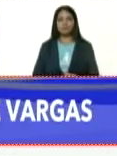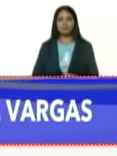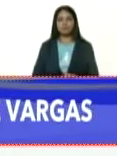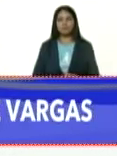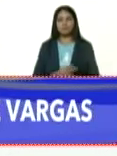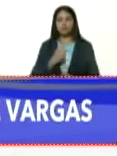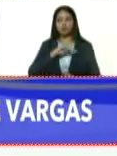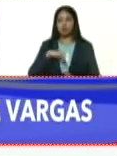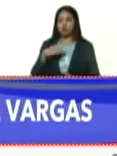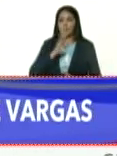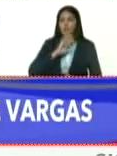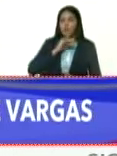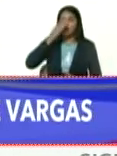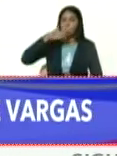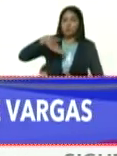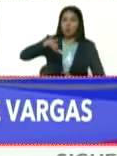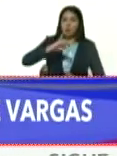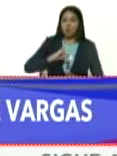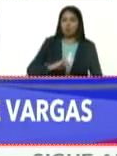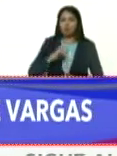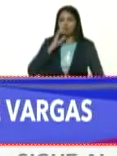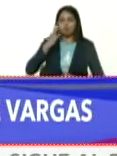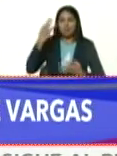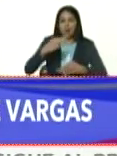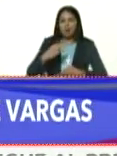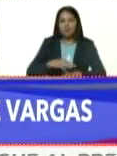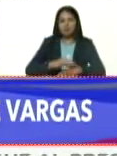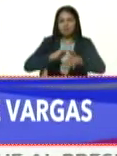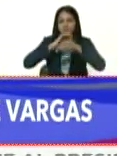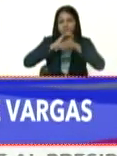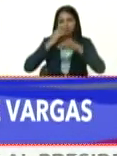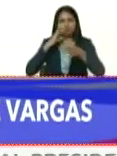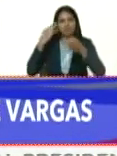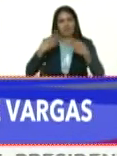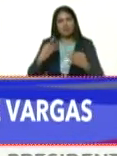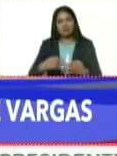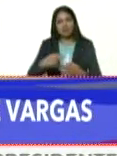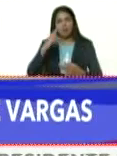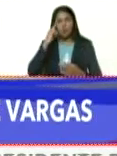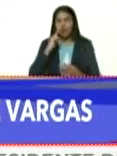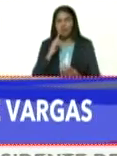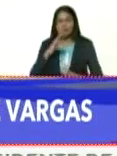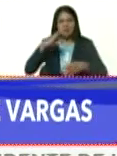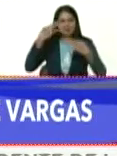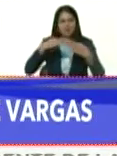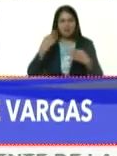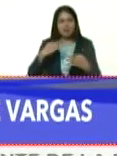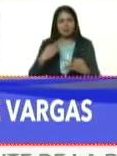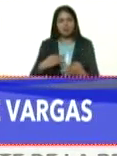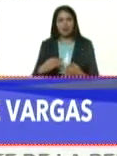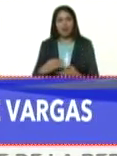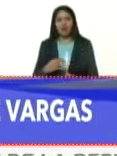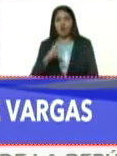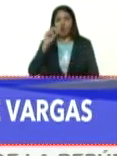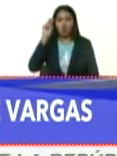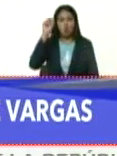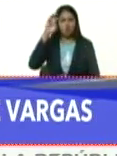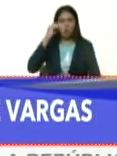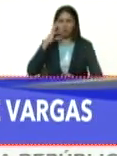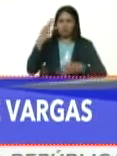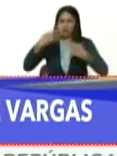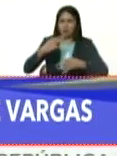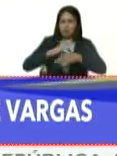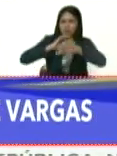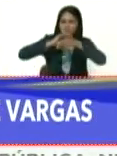Nuestros héroes pueblos son de carne y hueso. Bolívar es de verdad. Juan José Rondón es de verdad, de